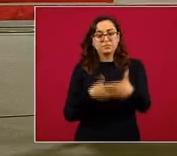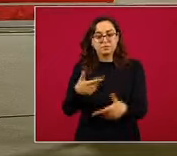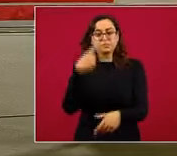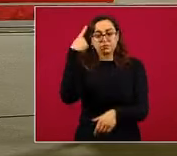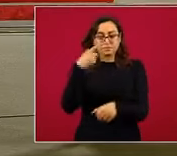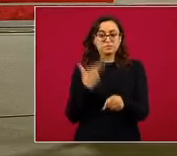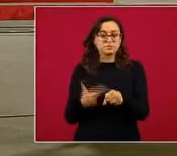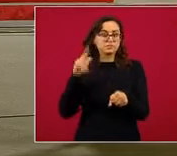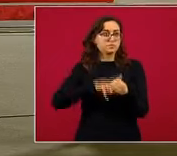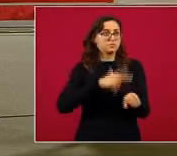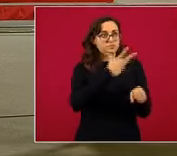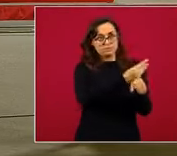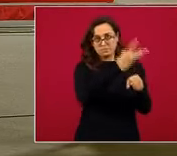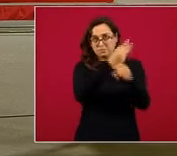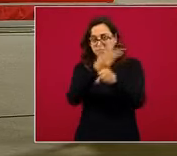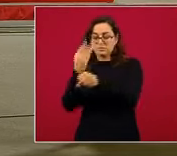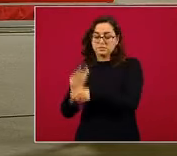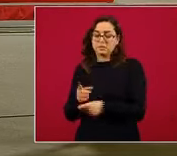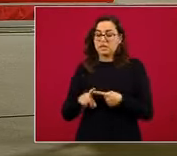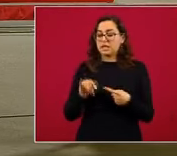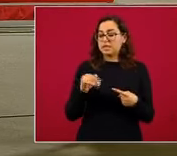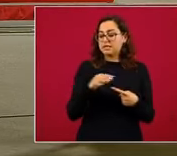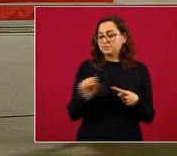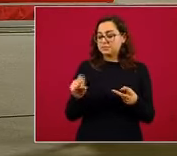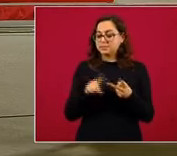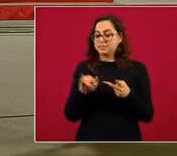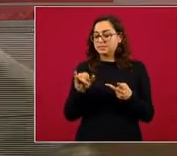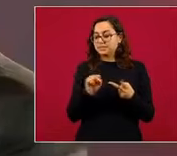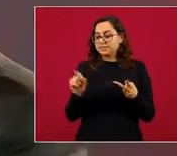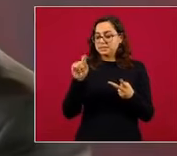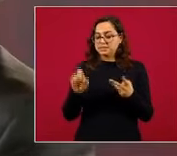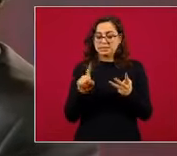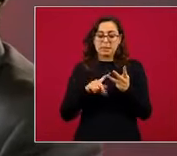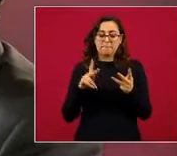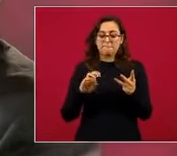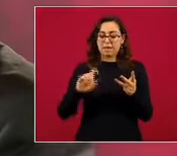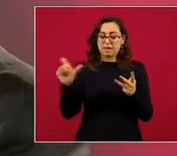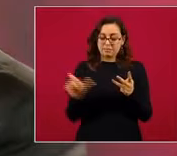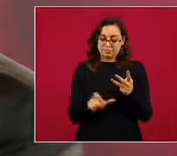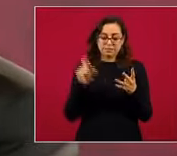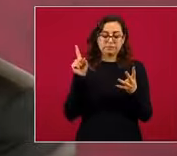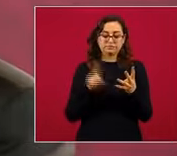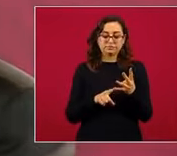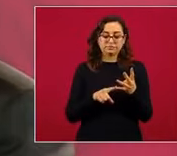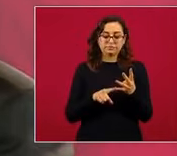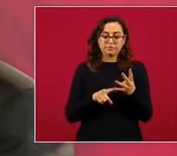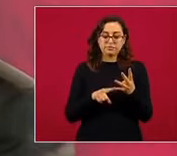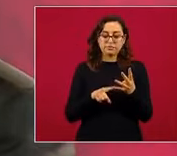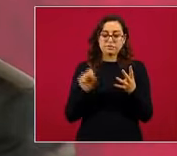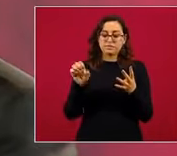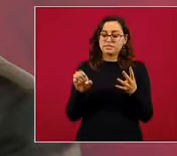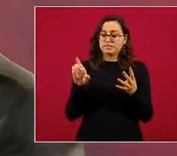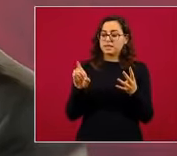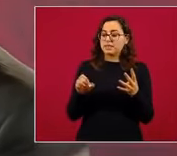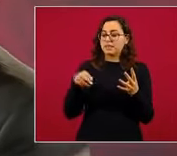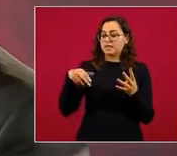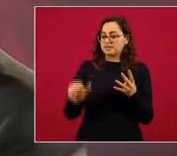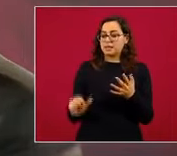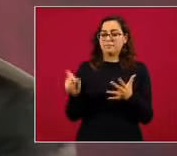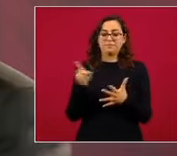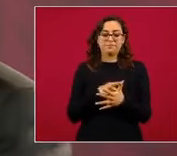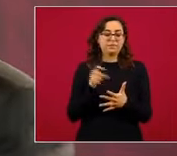la capacidad hospitalaria. Participa el IMSS, participa el ISSSTE, participa Pemex, participa la Secretaría de la Defensa Nacional,